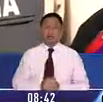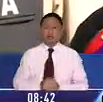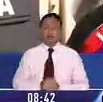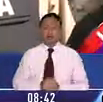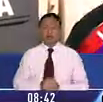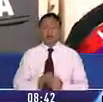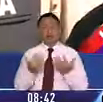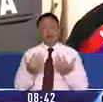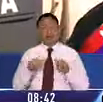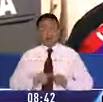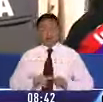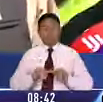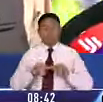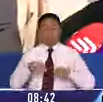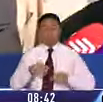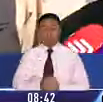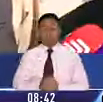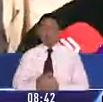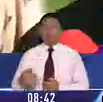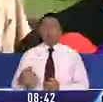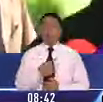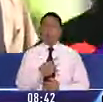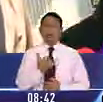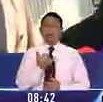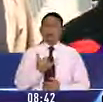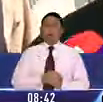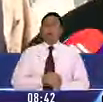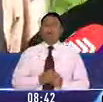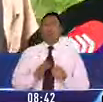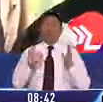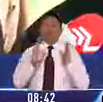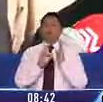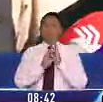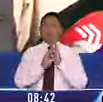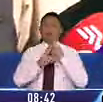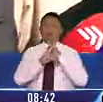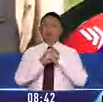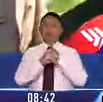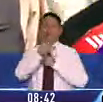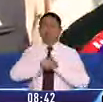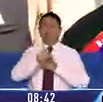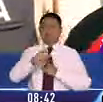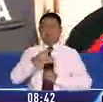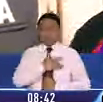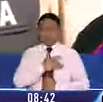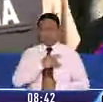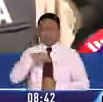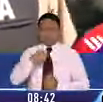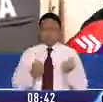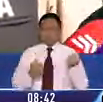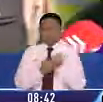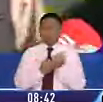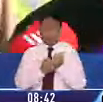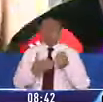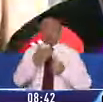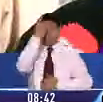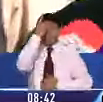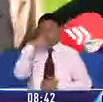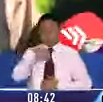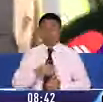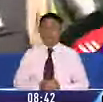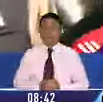que así continúe. Es más, vemos que a través de redes sociales el sentimiento de la ciudadanía es de apoyo a esta decisión. Así